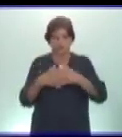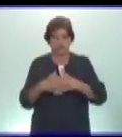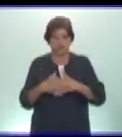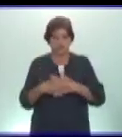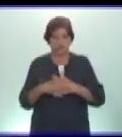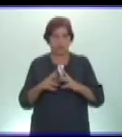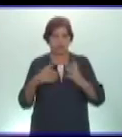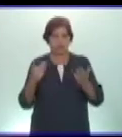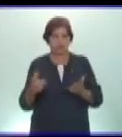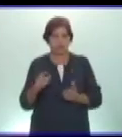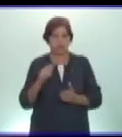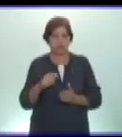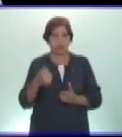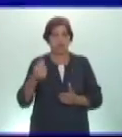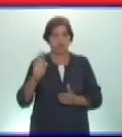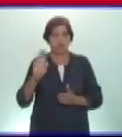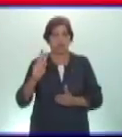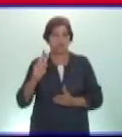categoría gramatical. Adelante.